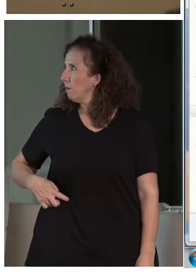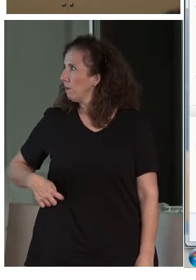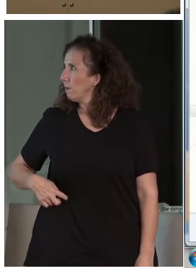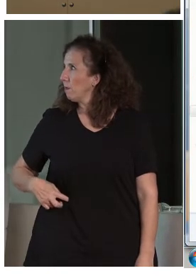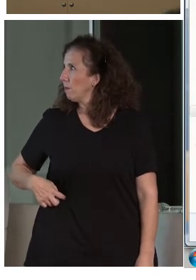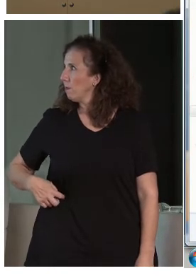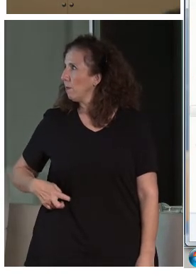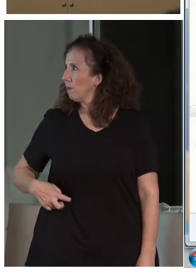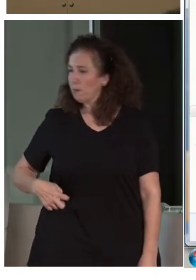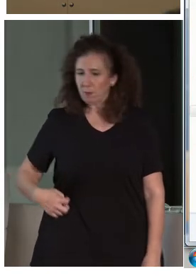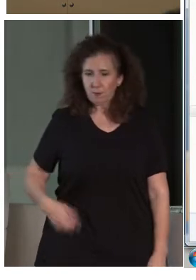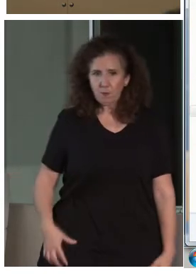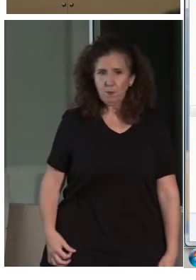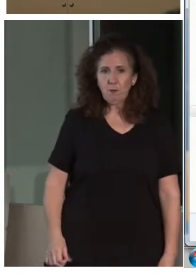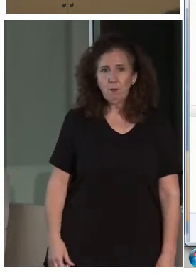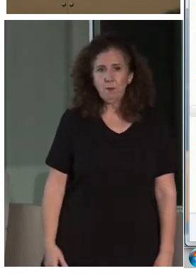No, este, la...